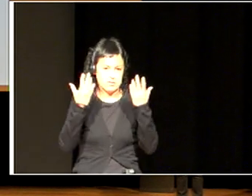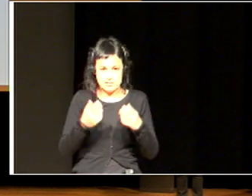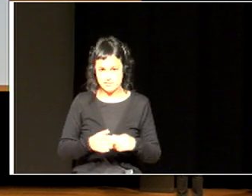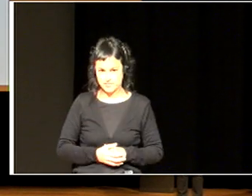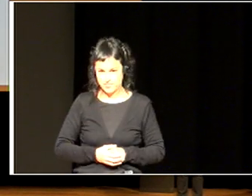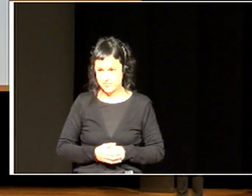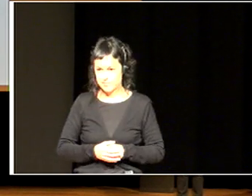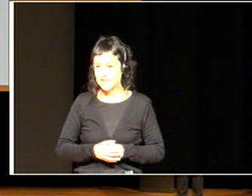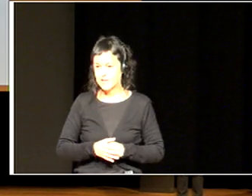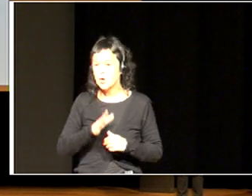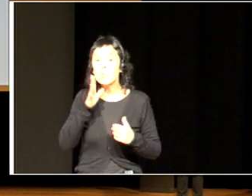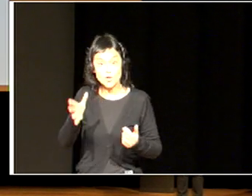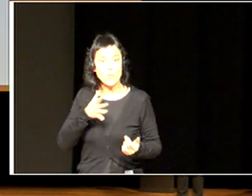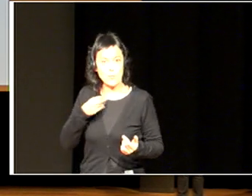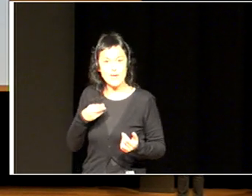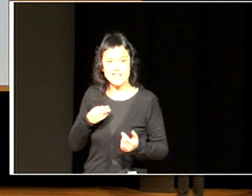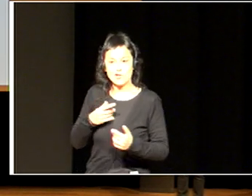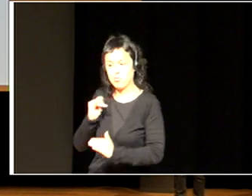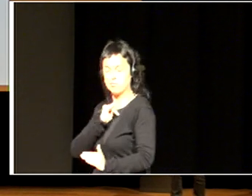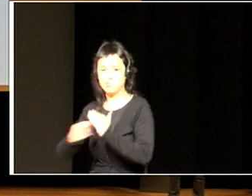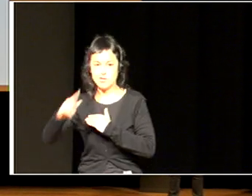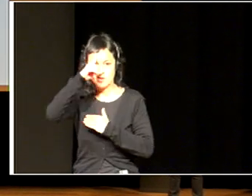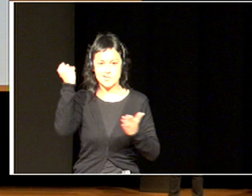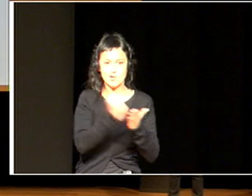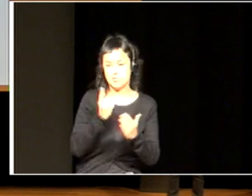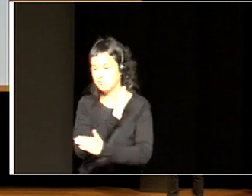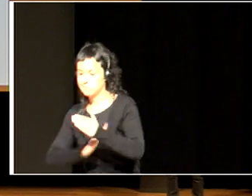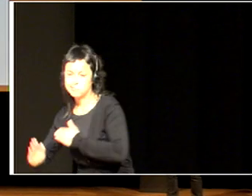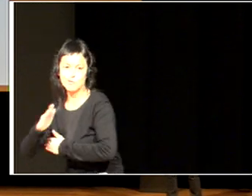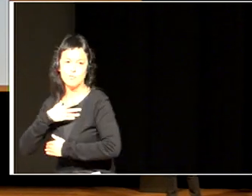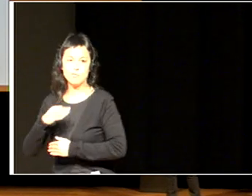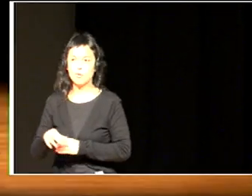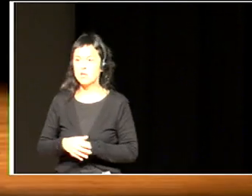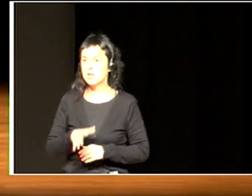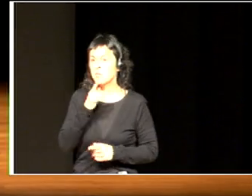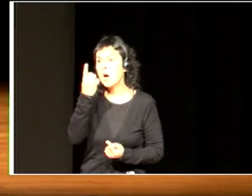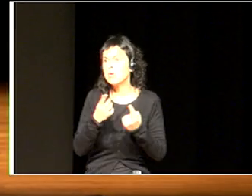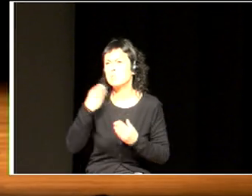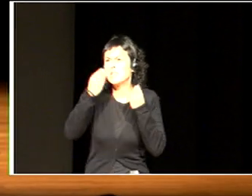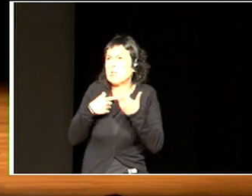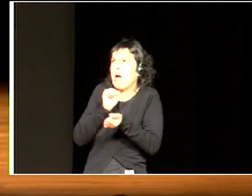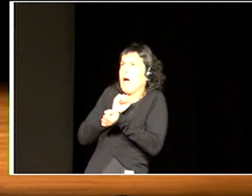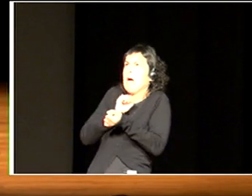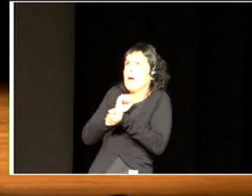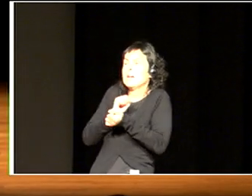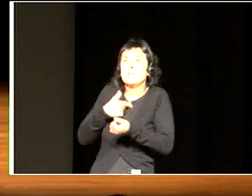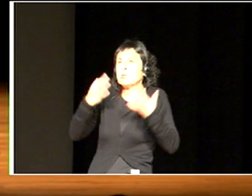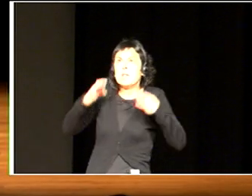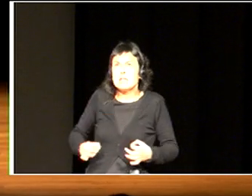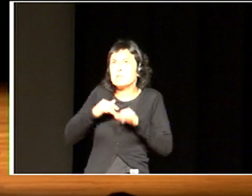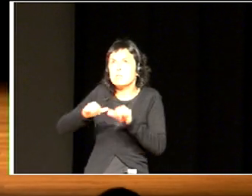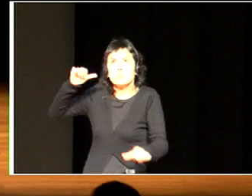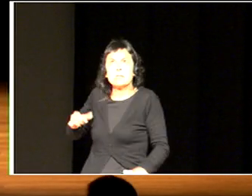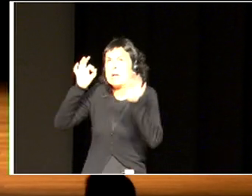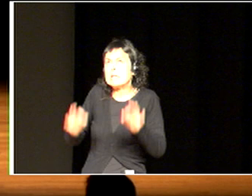por eso hay posibilidades de salir del estereotipo lo aviso por si alguien dice estoy encerrada sin cerrado sin cerrado yo soy así siempre fui así